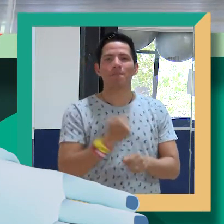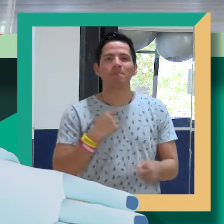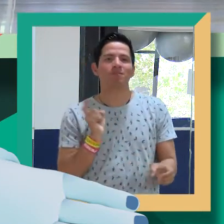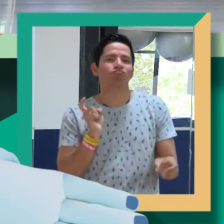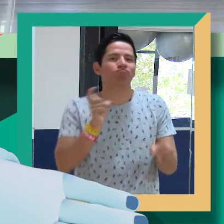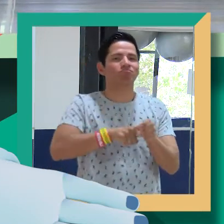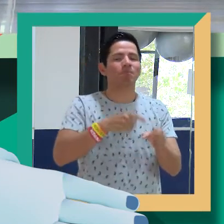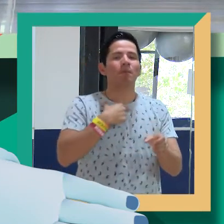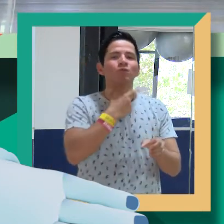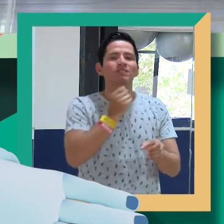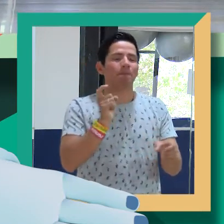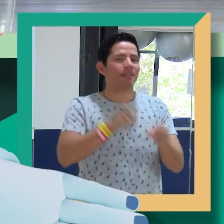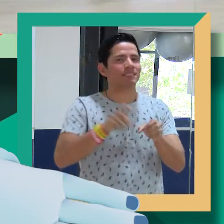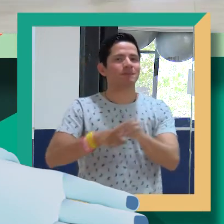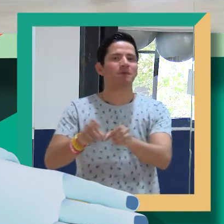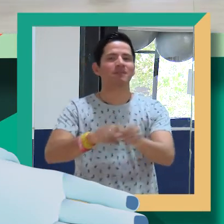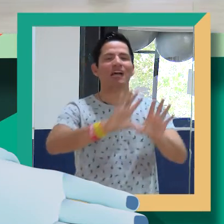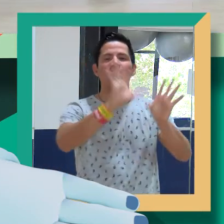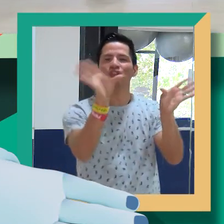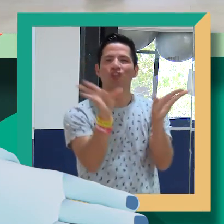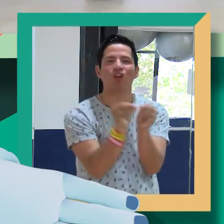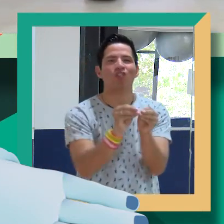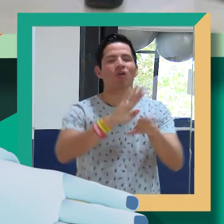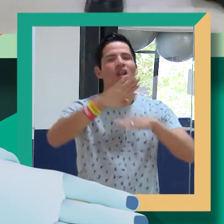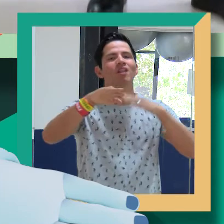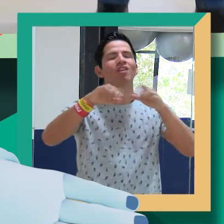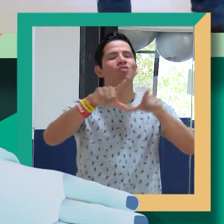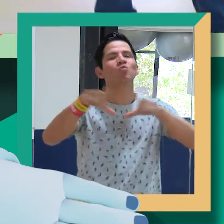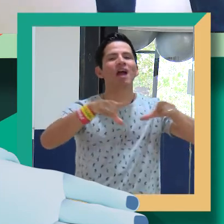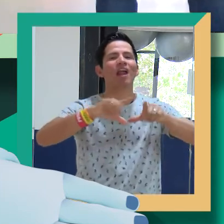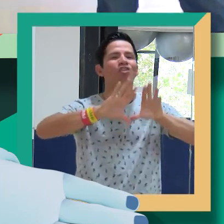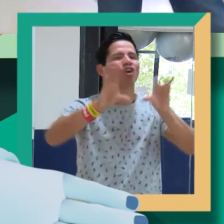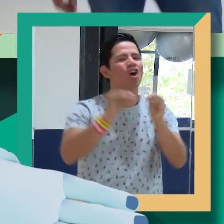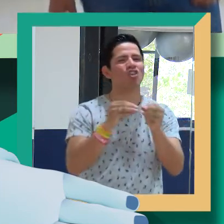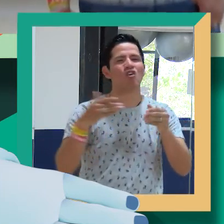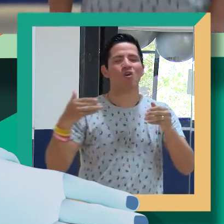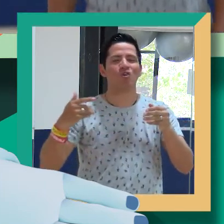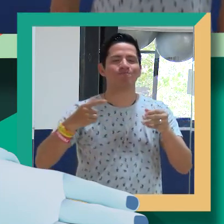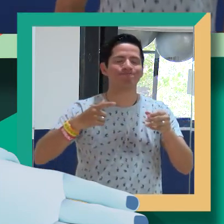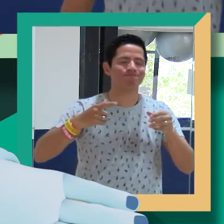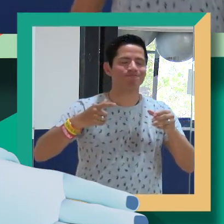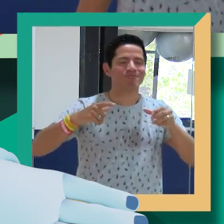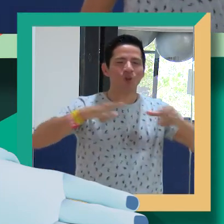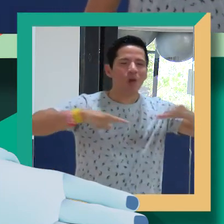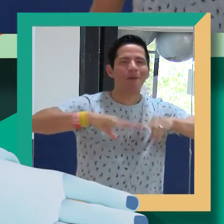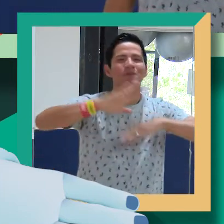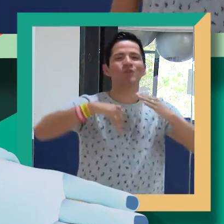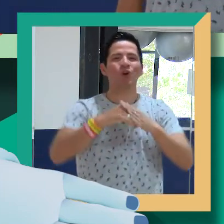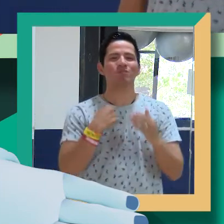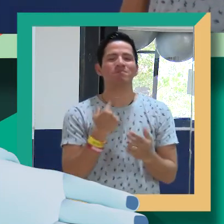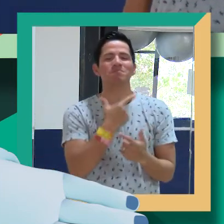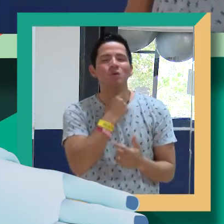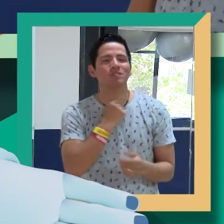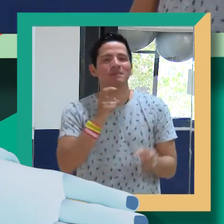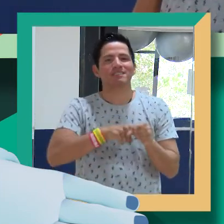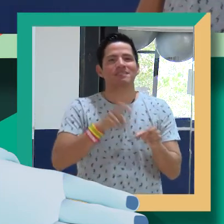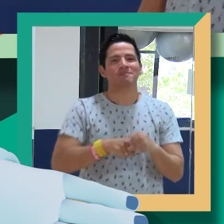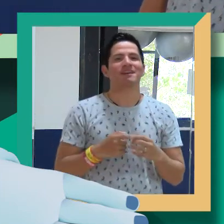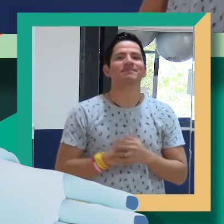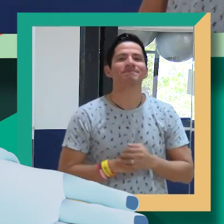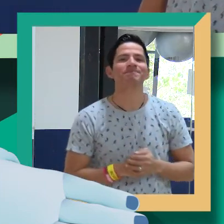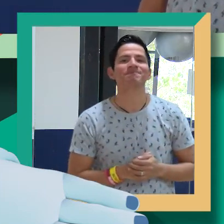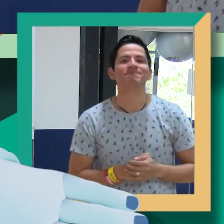oyente me dice que yo no lo puedo lograr, le demuestro con mis actos que sí puedo. Además que lo disfruto.